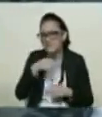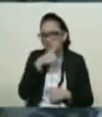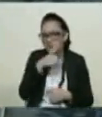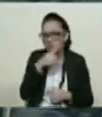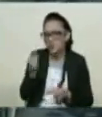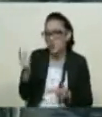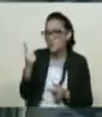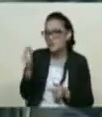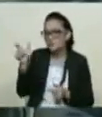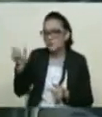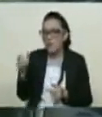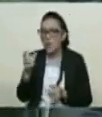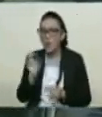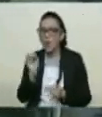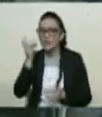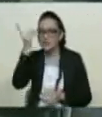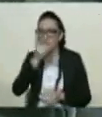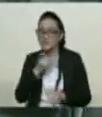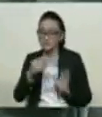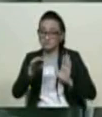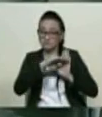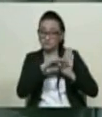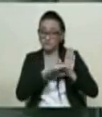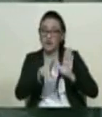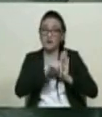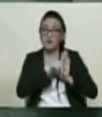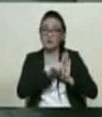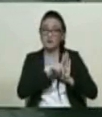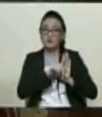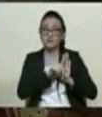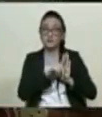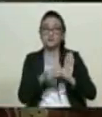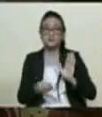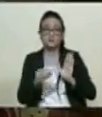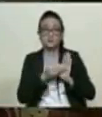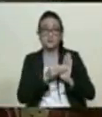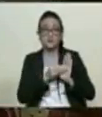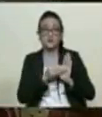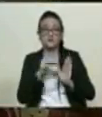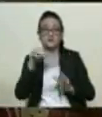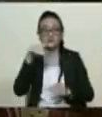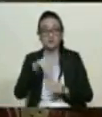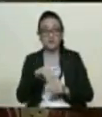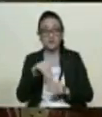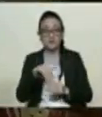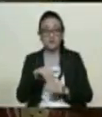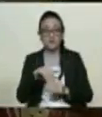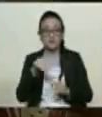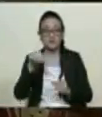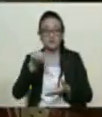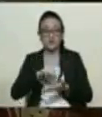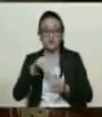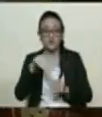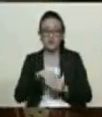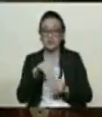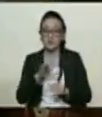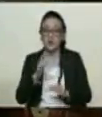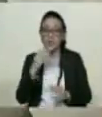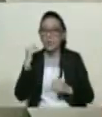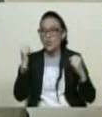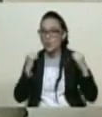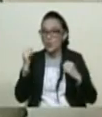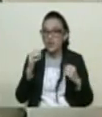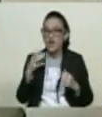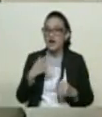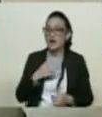de discapacidad. Todo eso está en la ley y eso es lo que nosotros colocamos en los centros de votación para que no haya dudas, quién puede y quién